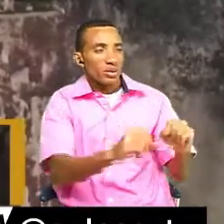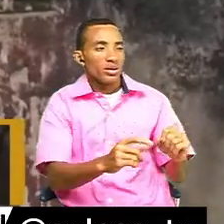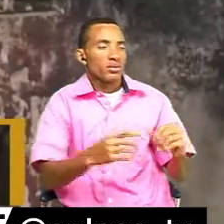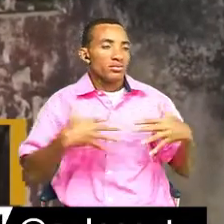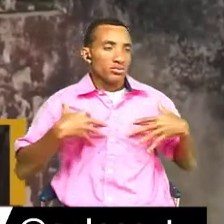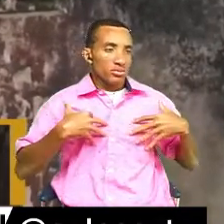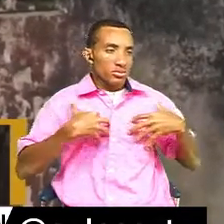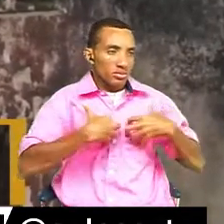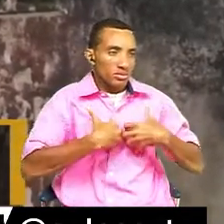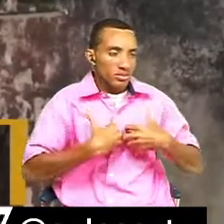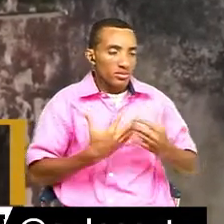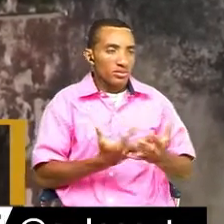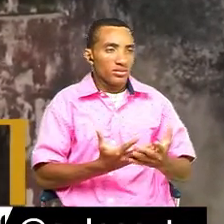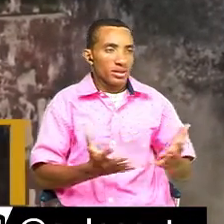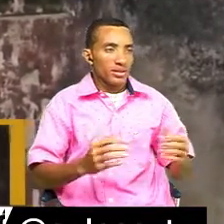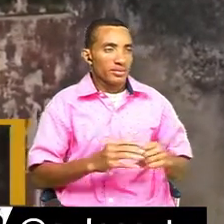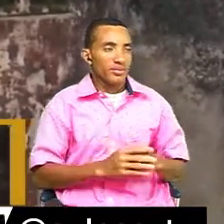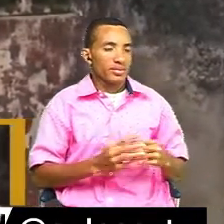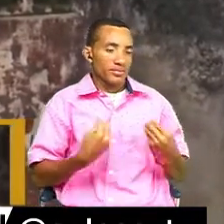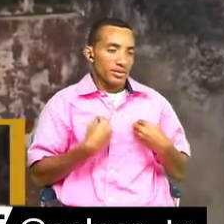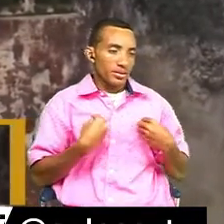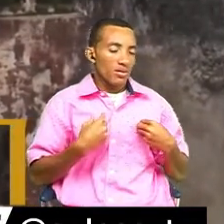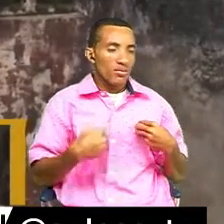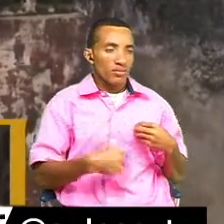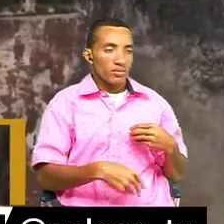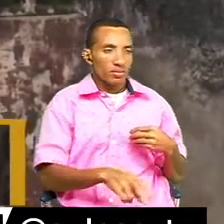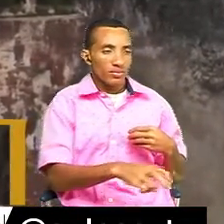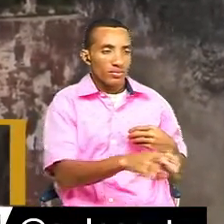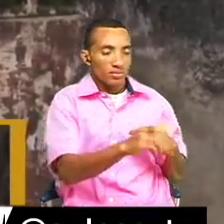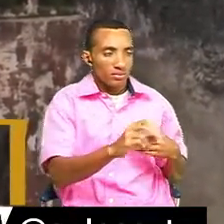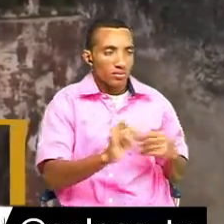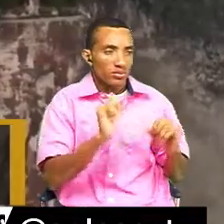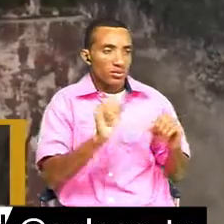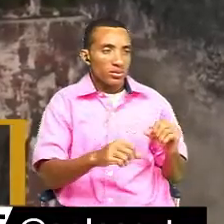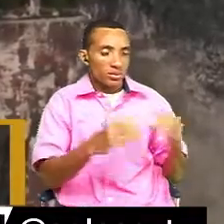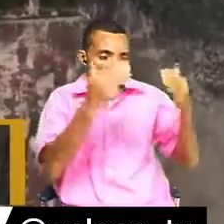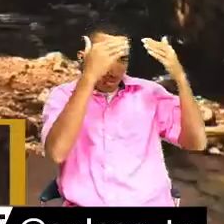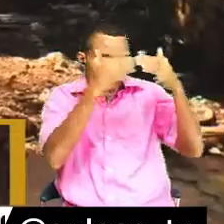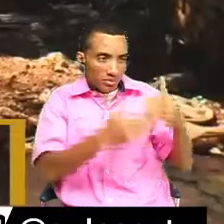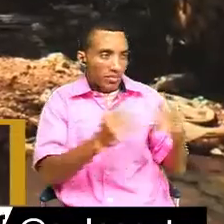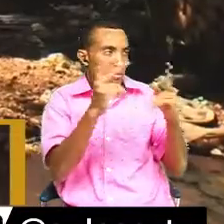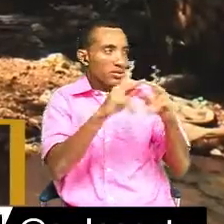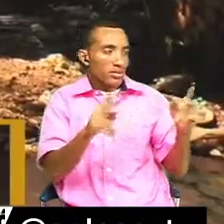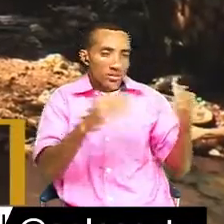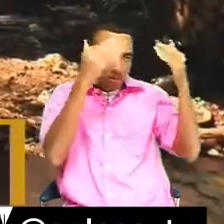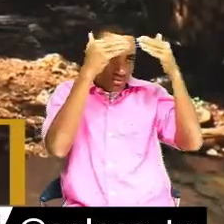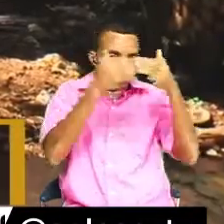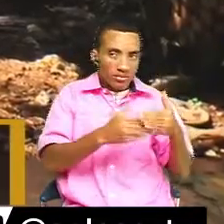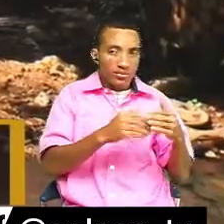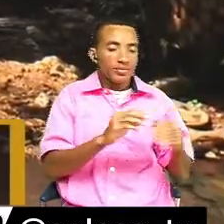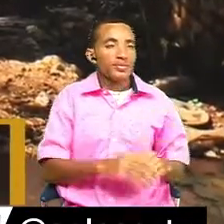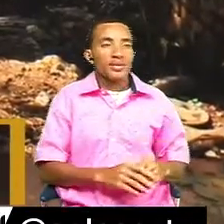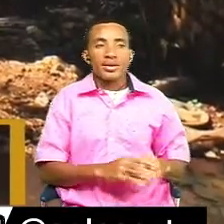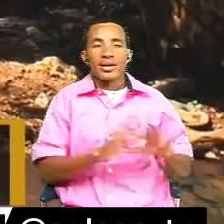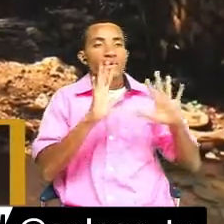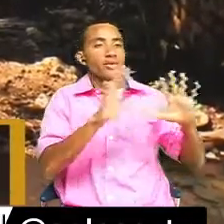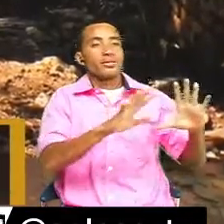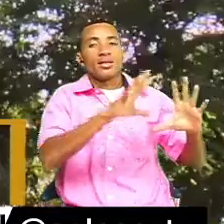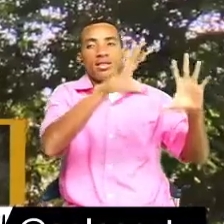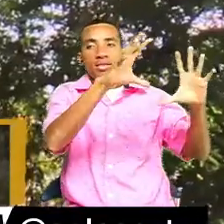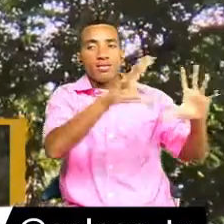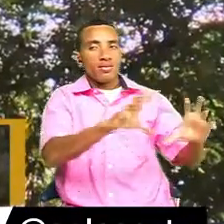animales se habiten ahí o se puedan esconder personas. Literalmente abandonada. Así se encuentra